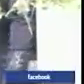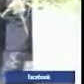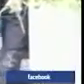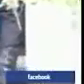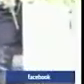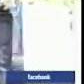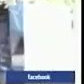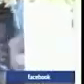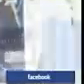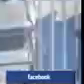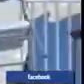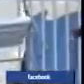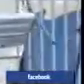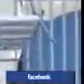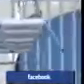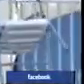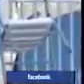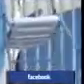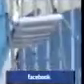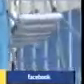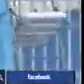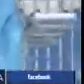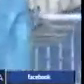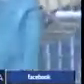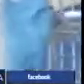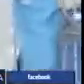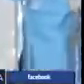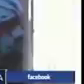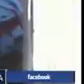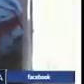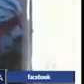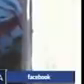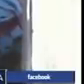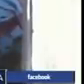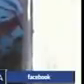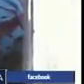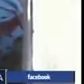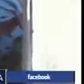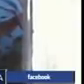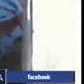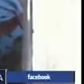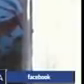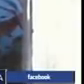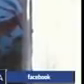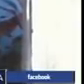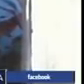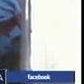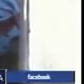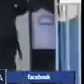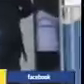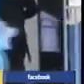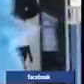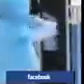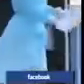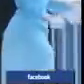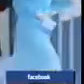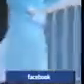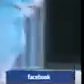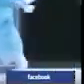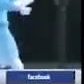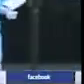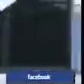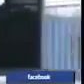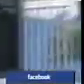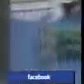Fallece hombre que permanecía en cuarentena en centro de contención en Antiguo Cuscatlán. Autoridades de salud revelaron las causas